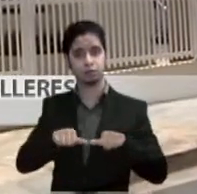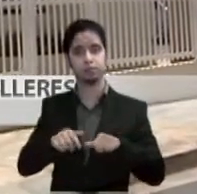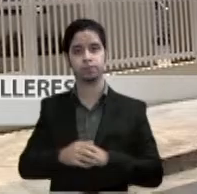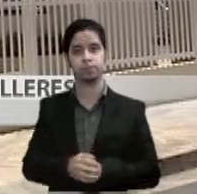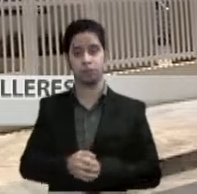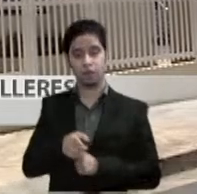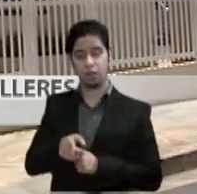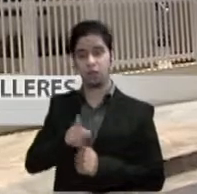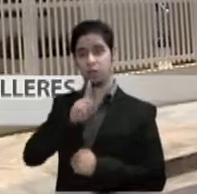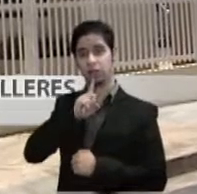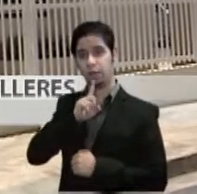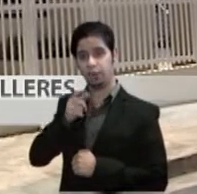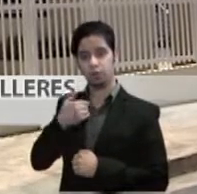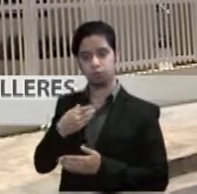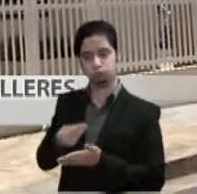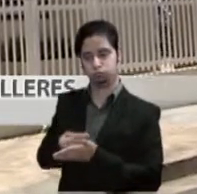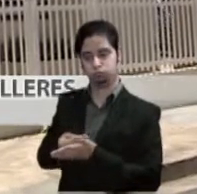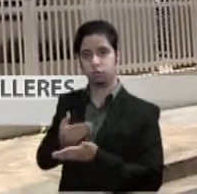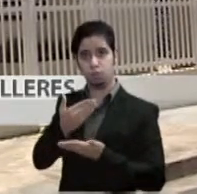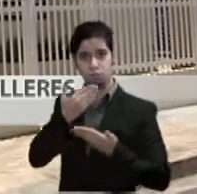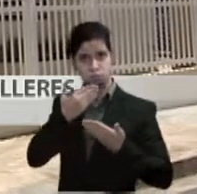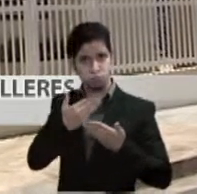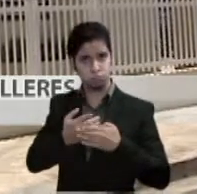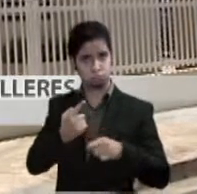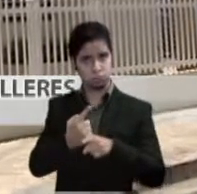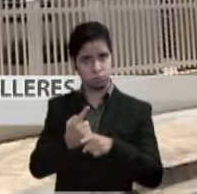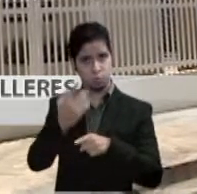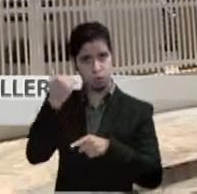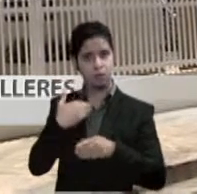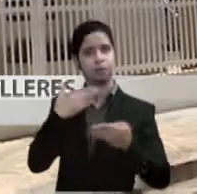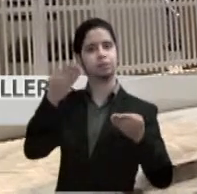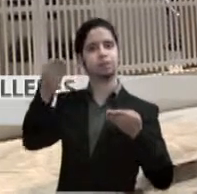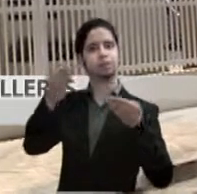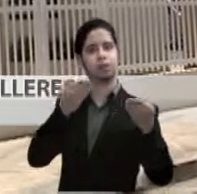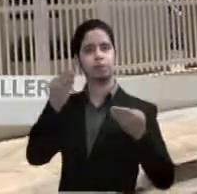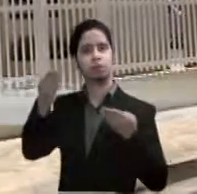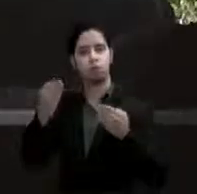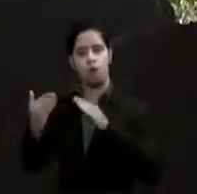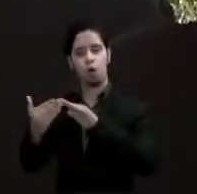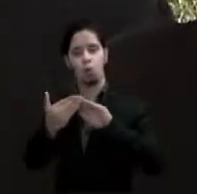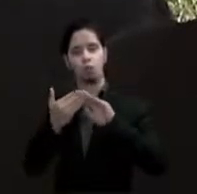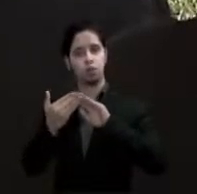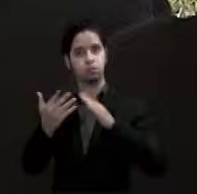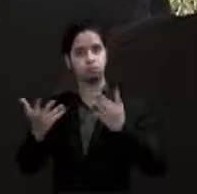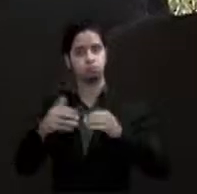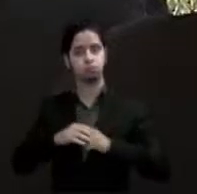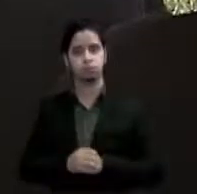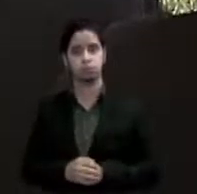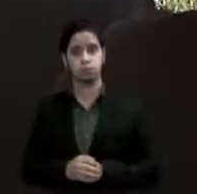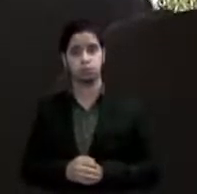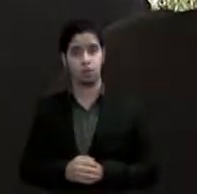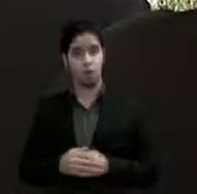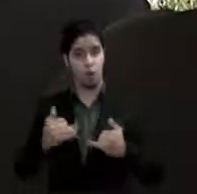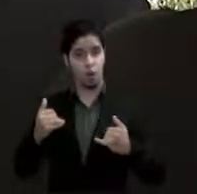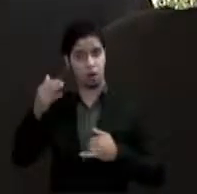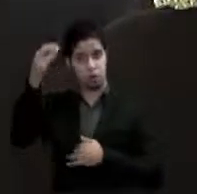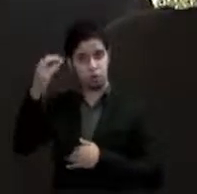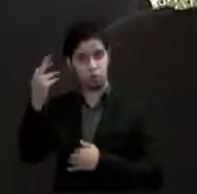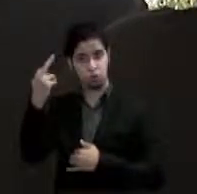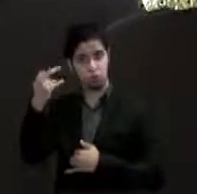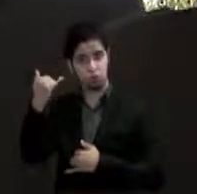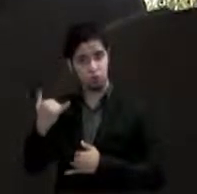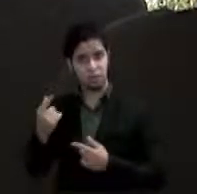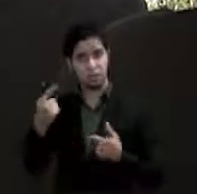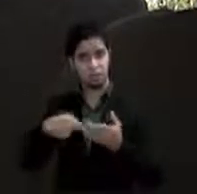una verdadera inversión porque se representa servicio a la comunidad. En este momento está contestando preguntas de otros